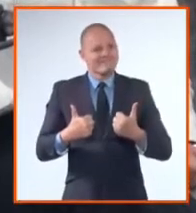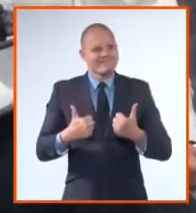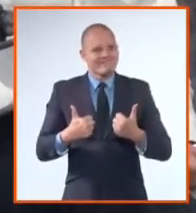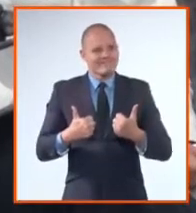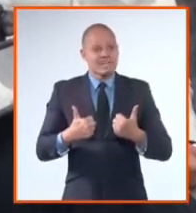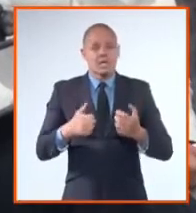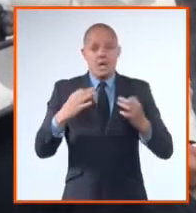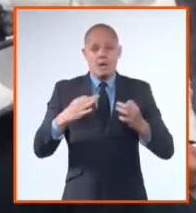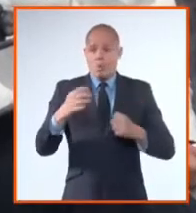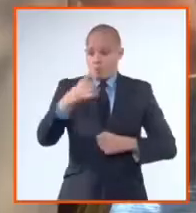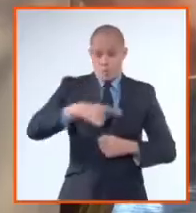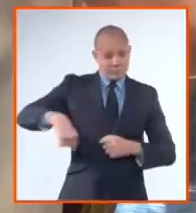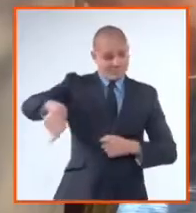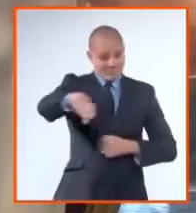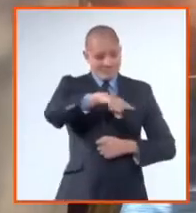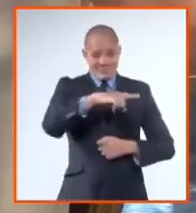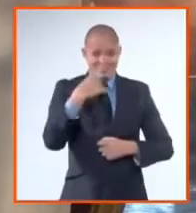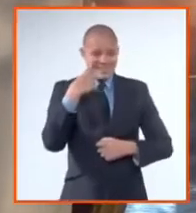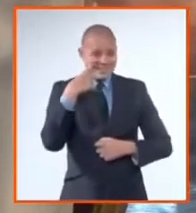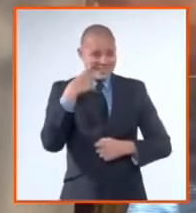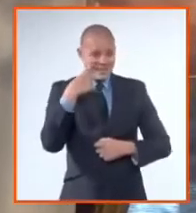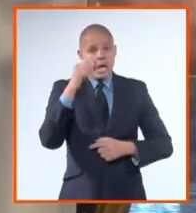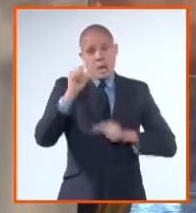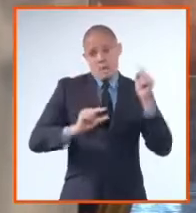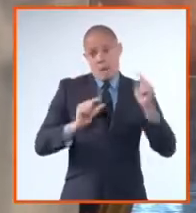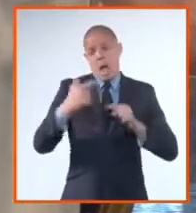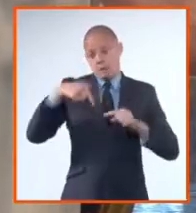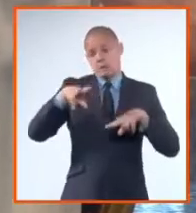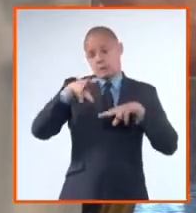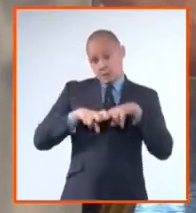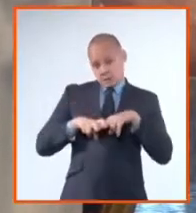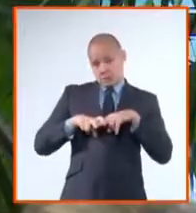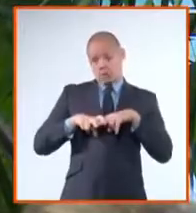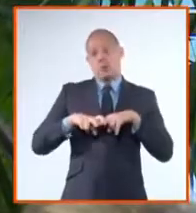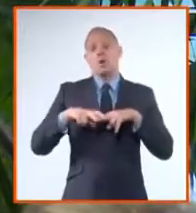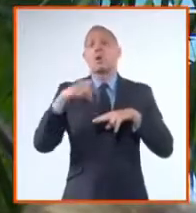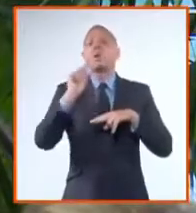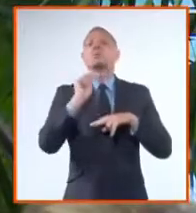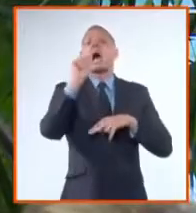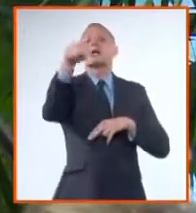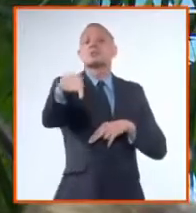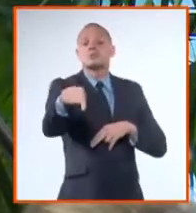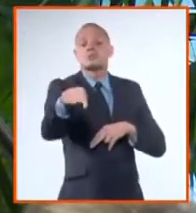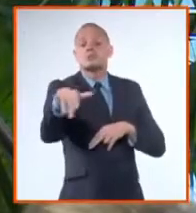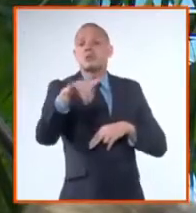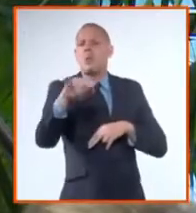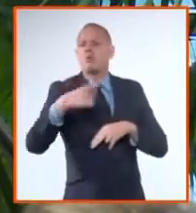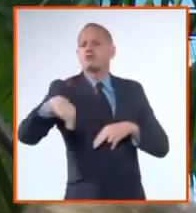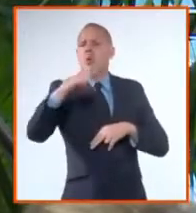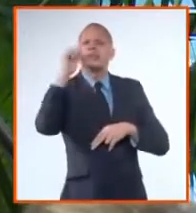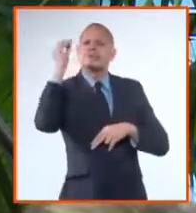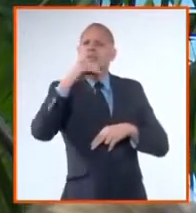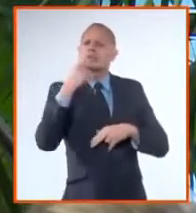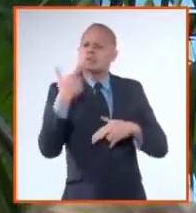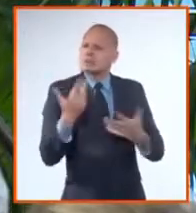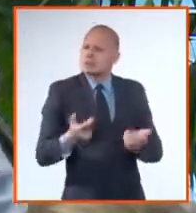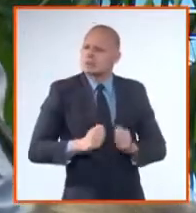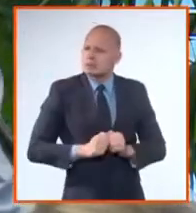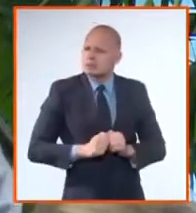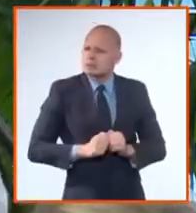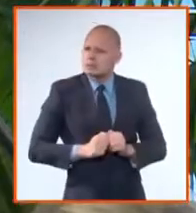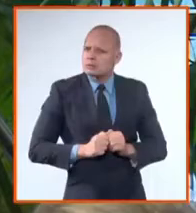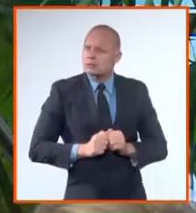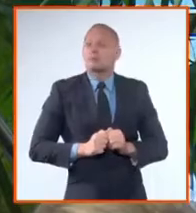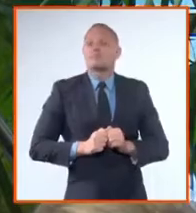Todos los que estamos aquí, del lado allá y del lado acá, sabemos qué puede haber significado, aun